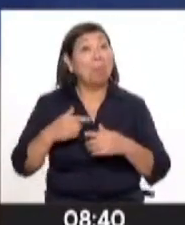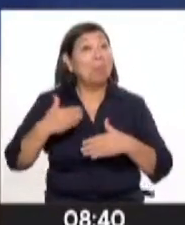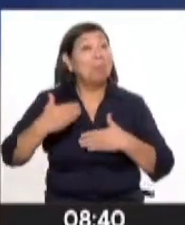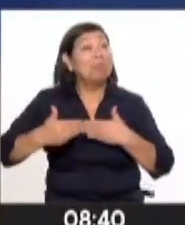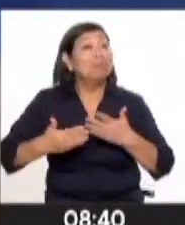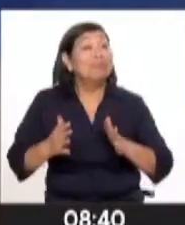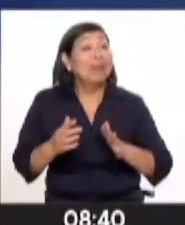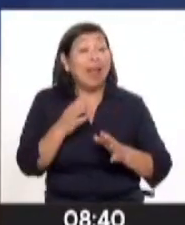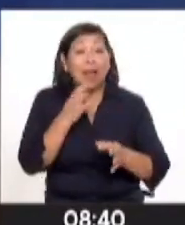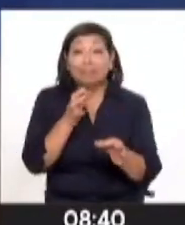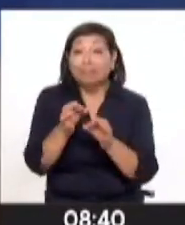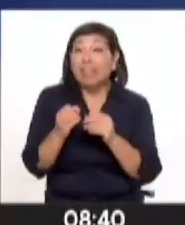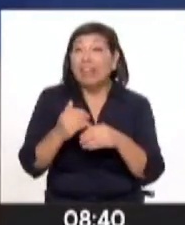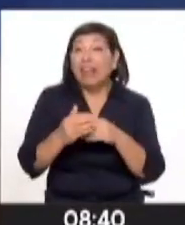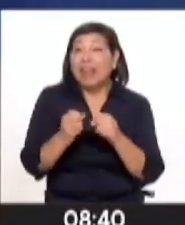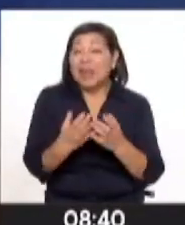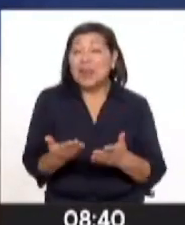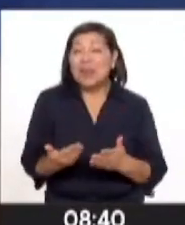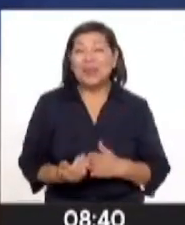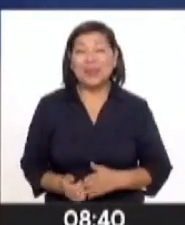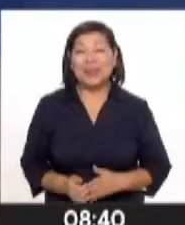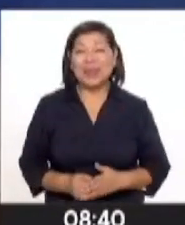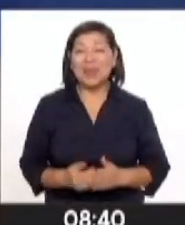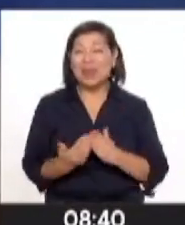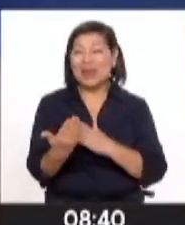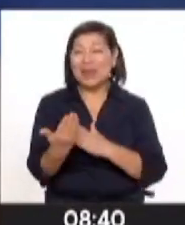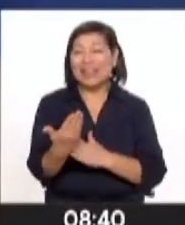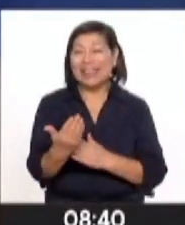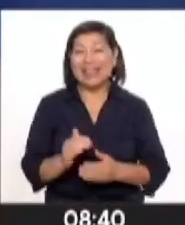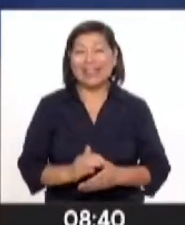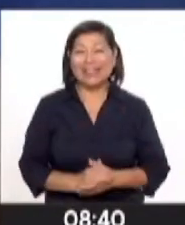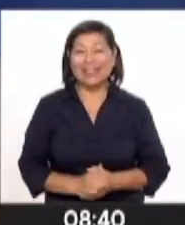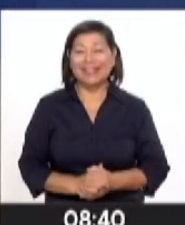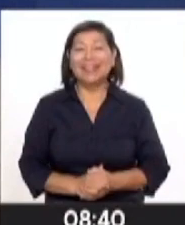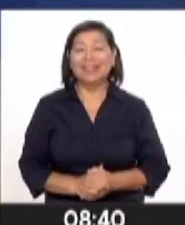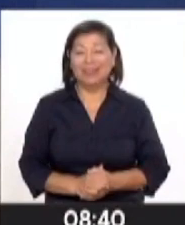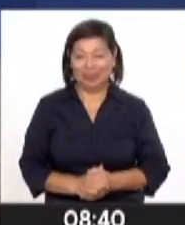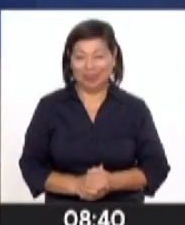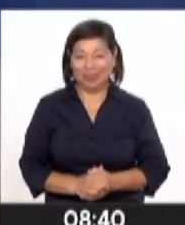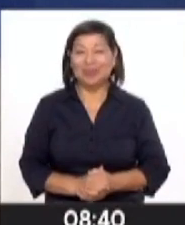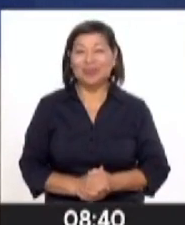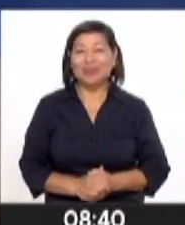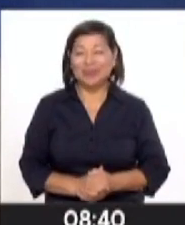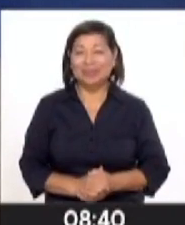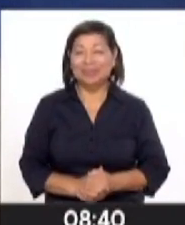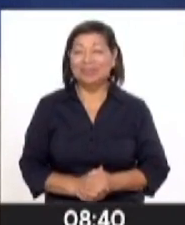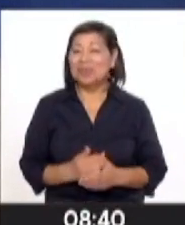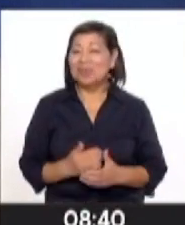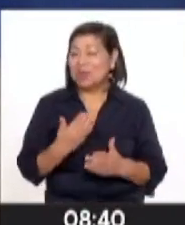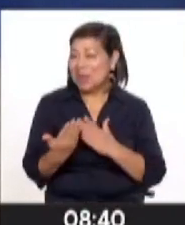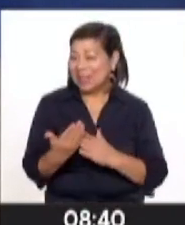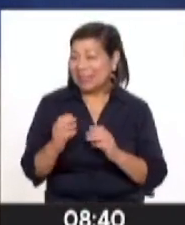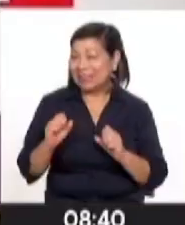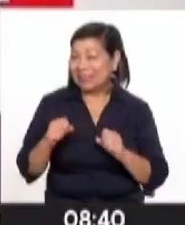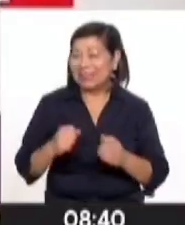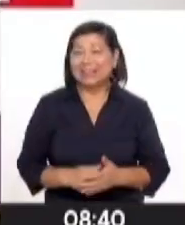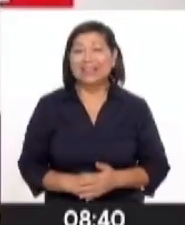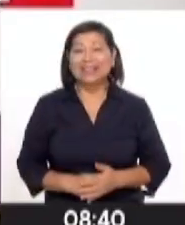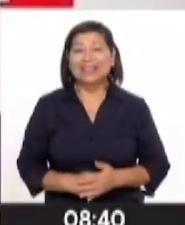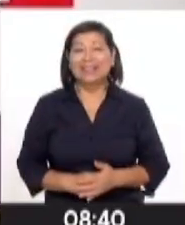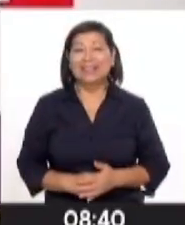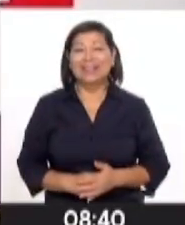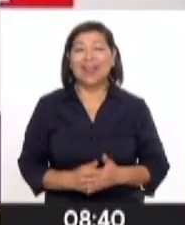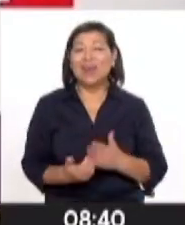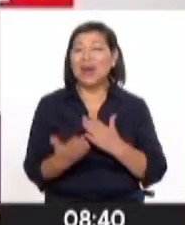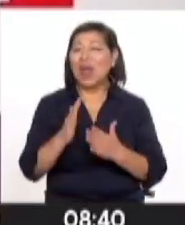pronto, en los próximos días. ¿Qué tal, Kelita? Muy buenos días, adelante, por favor. Hola, Jorge. Buenos días. ¿Qué tal, Jorge? Buenos días. Hola, Jennifer. ¿Qué